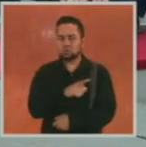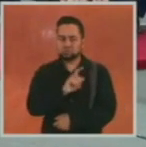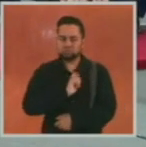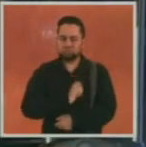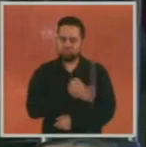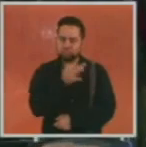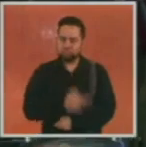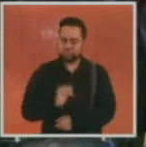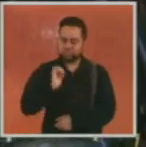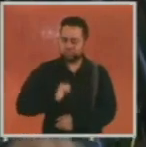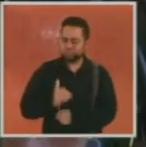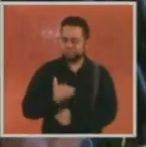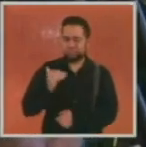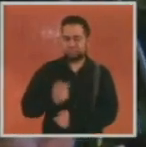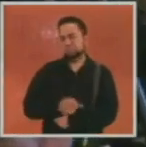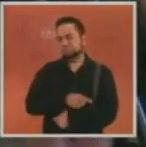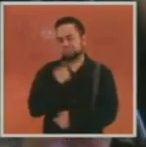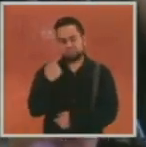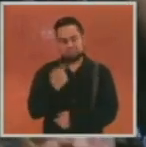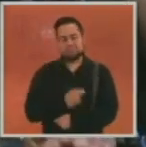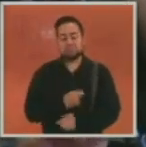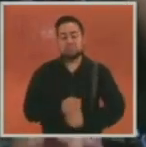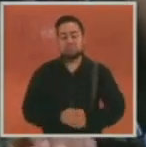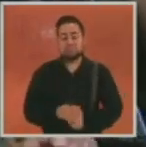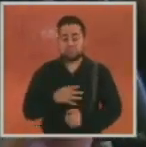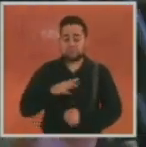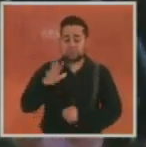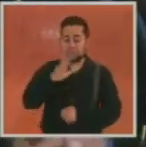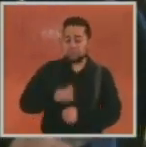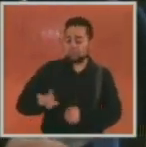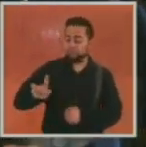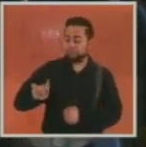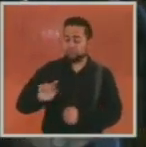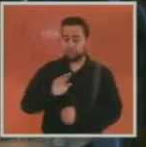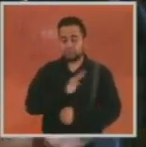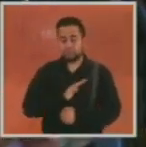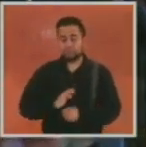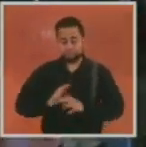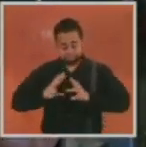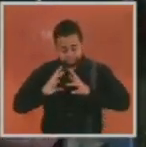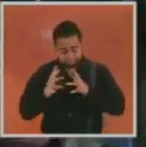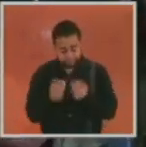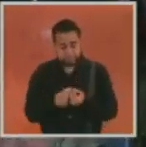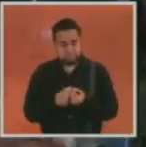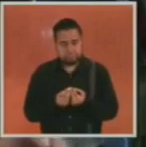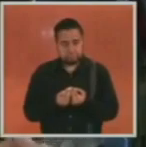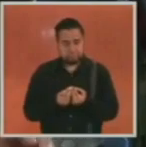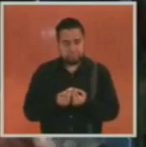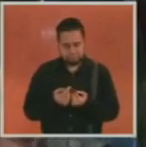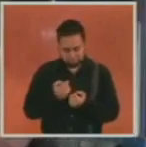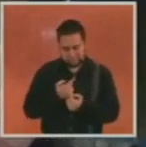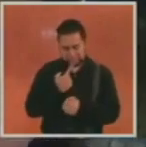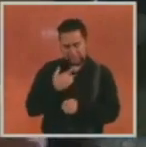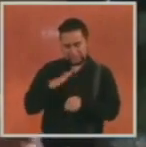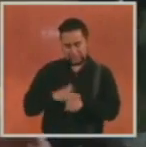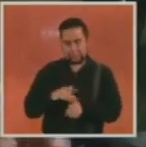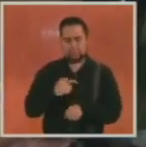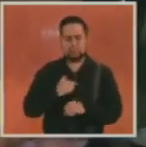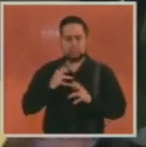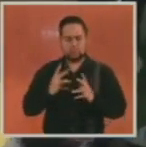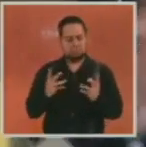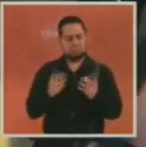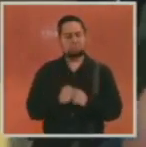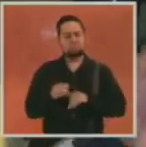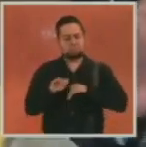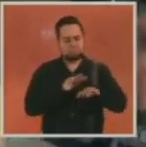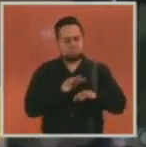originalidad hay 570 municipios somos se lo dice su servidor que te dio la oportunidad de